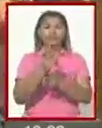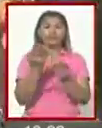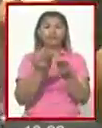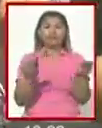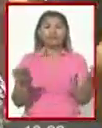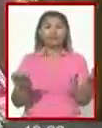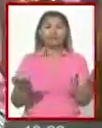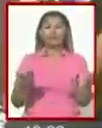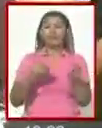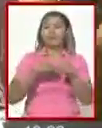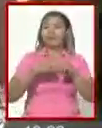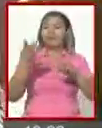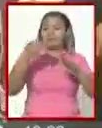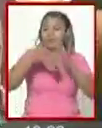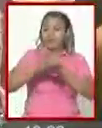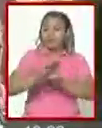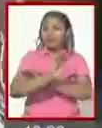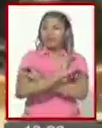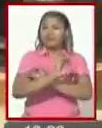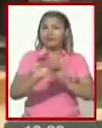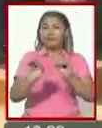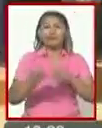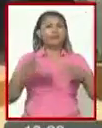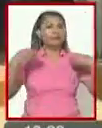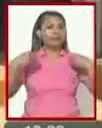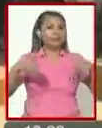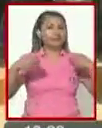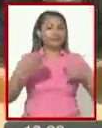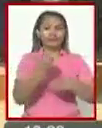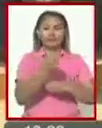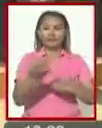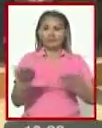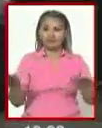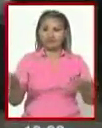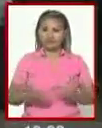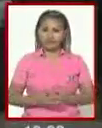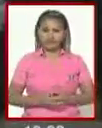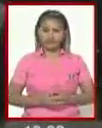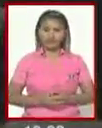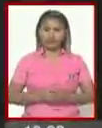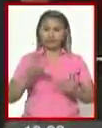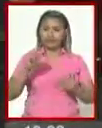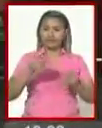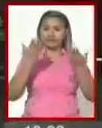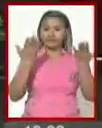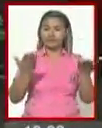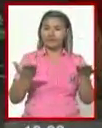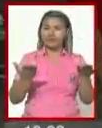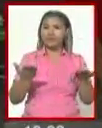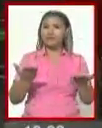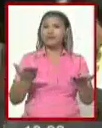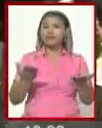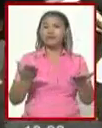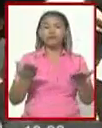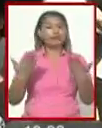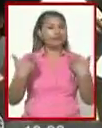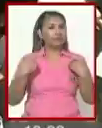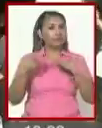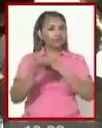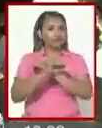nuestras cosas, pero adentro no tenemos. Si vendemos alguna cosita de corriente, no hay. Ahora no tenemos,